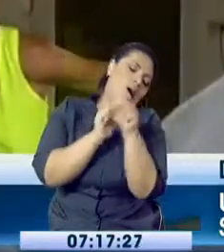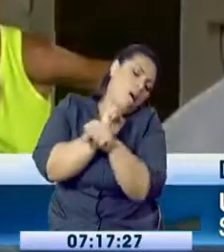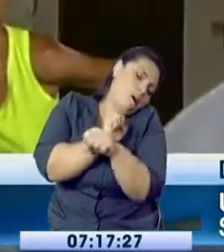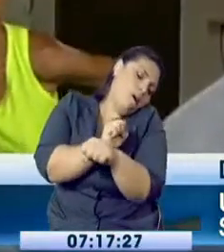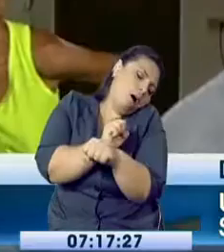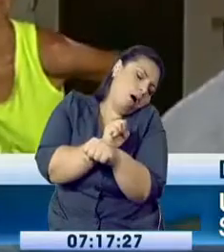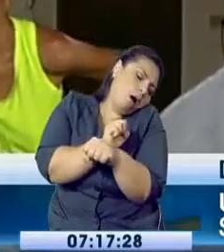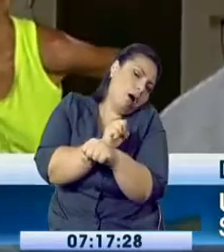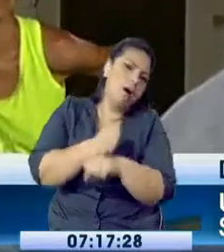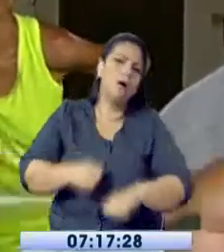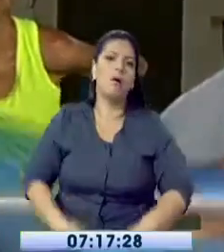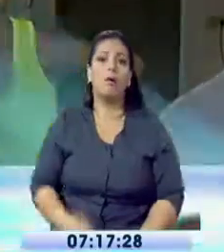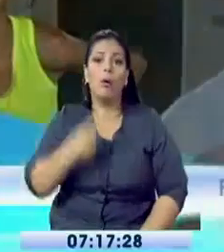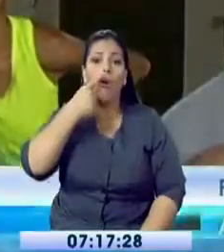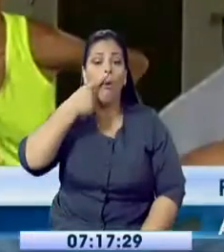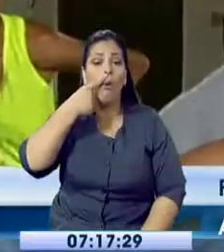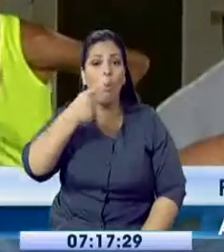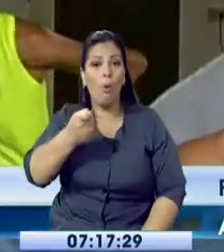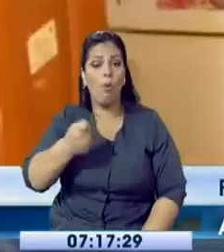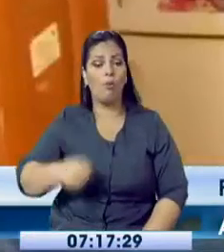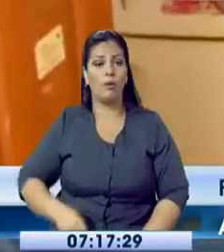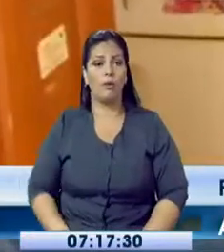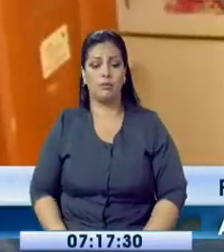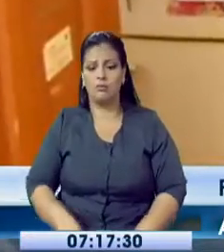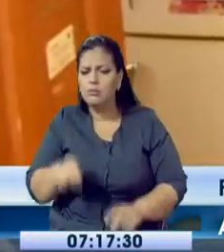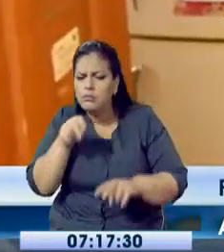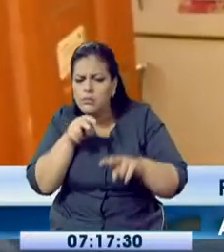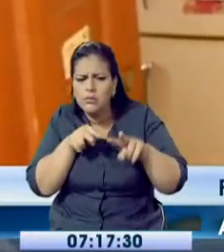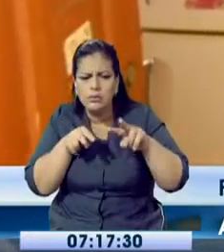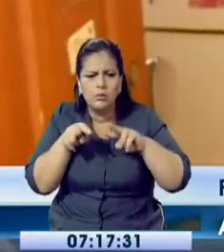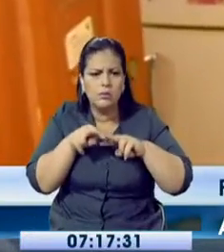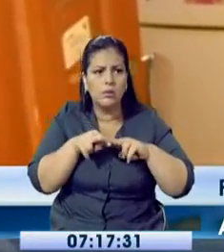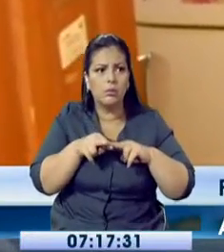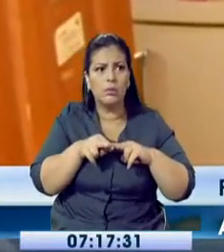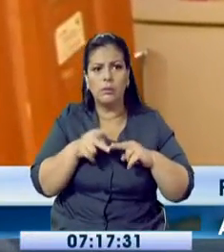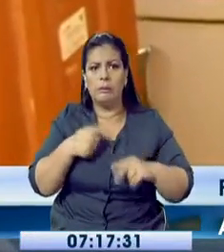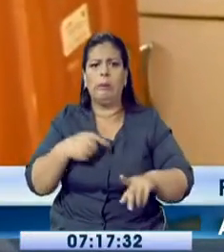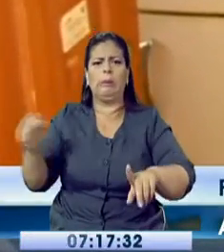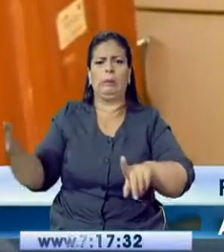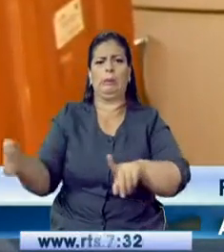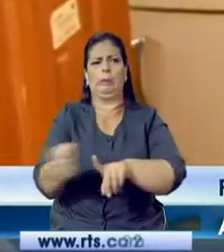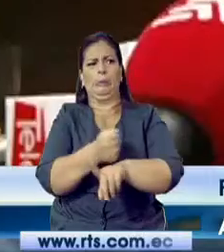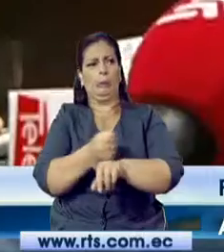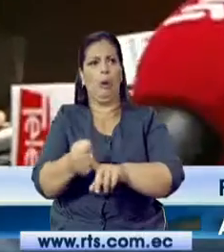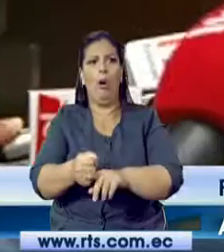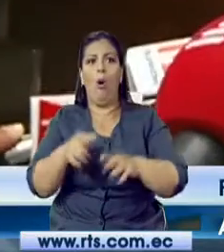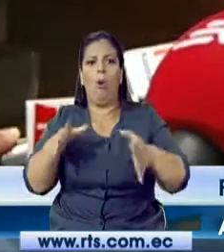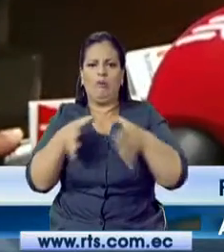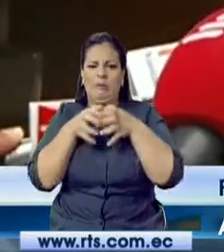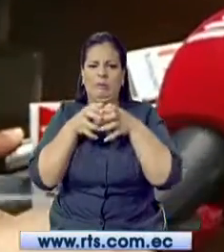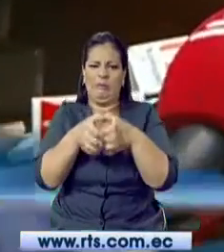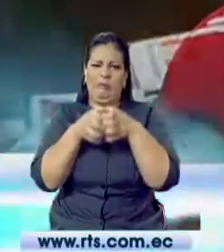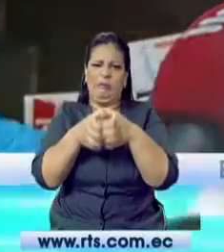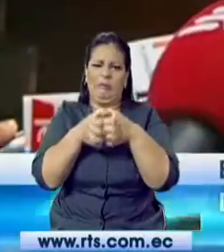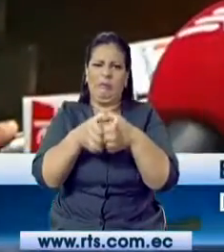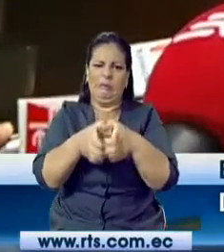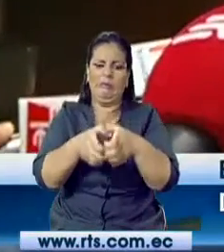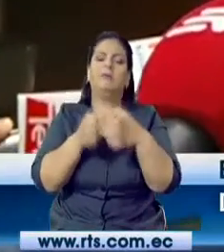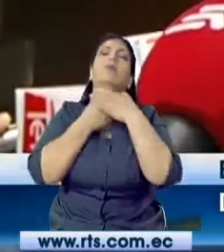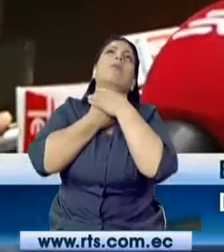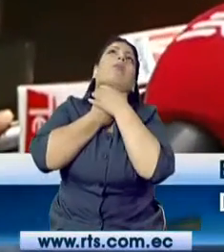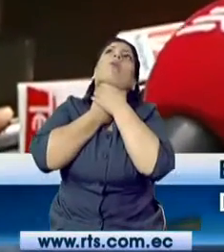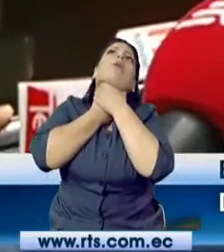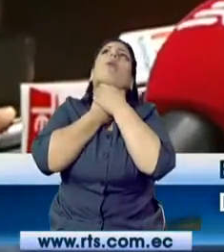De acuerdo a la inspección ocular, se refiere a una muerte de tipo violento, posiblemente por asfixia. El cuerpo ya estuvo con